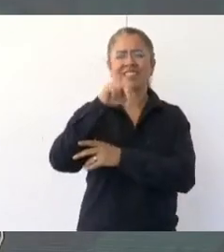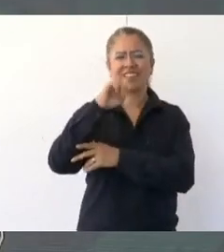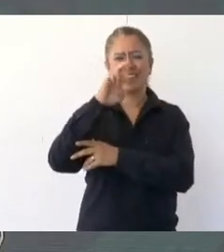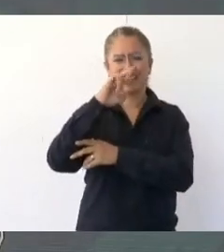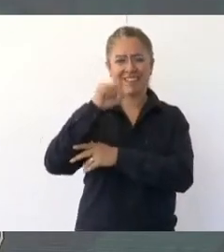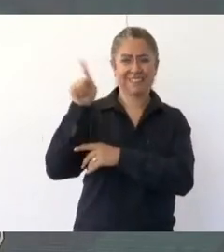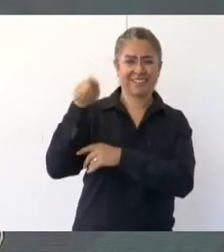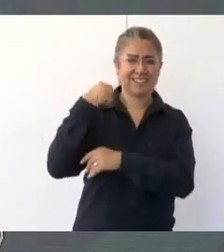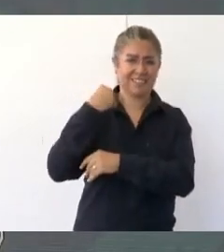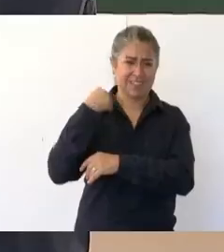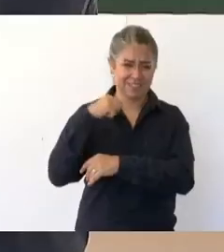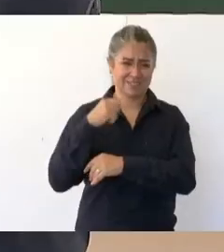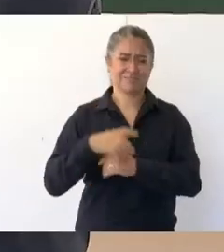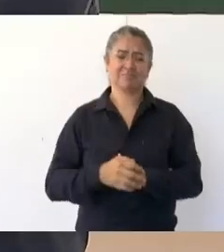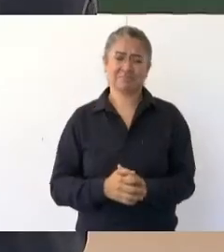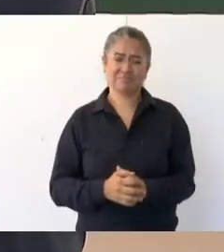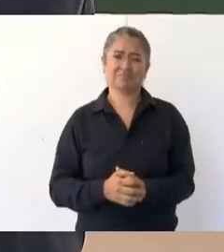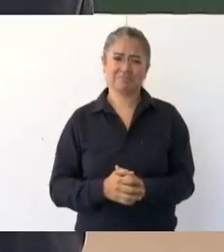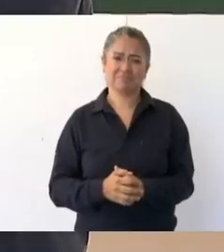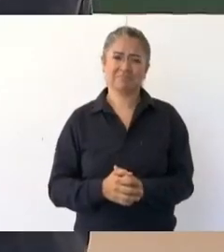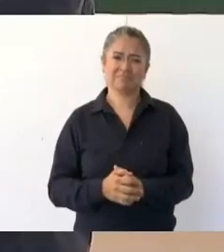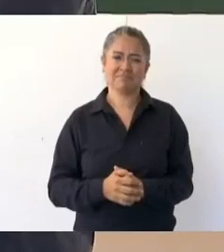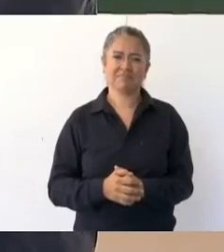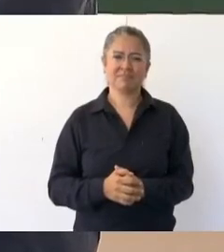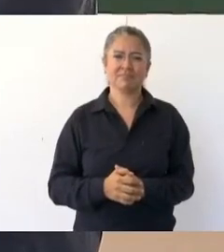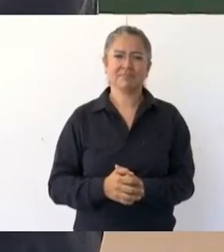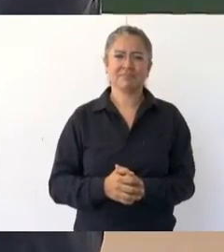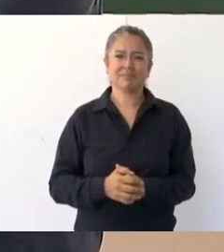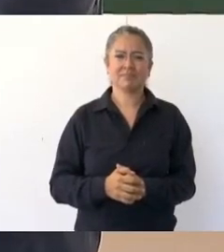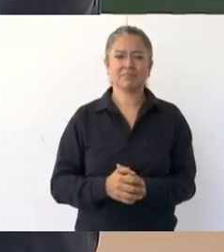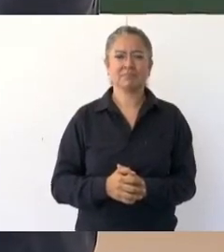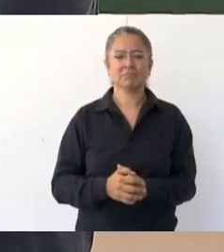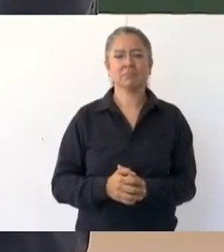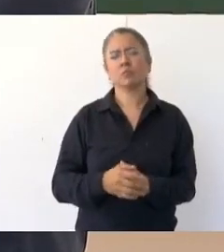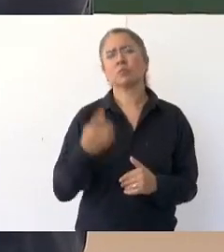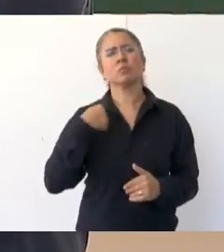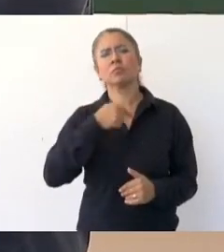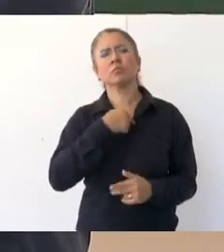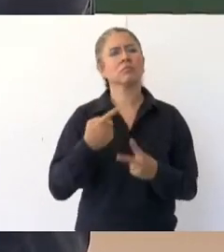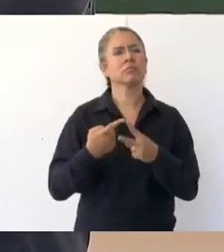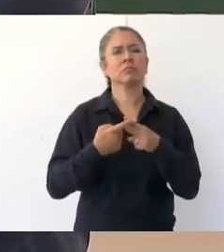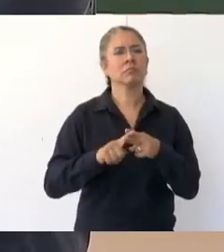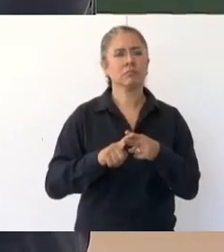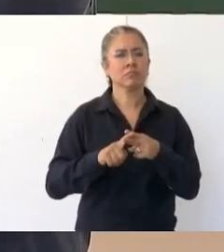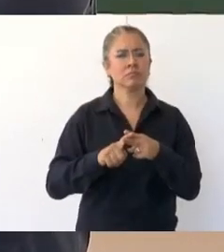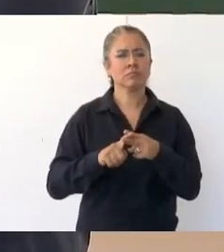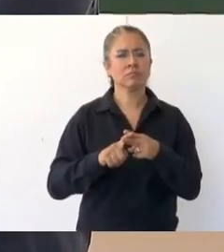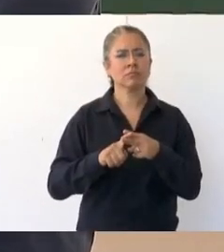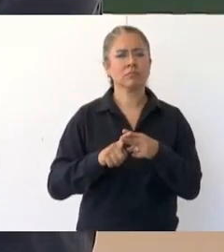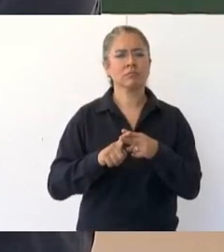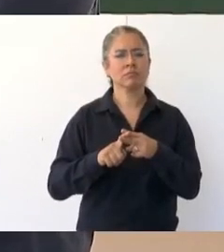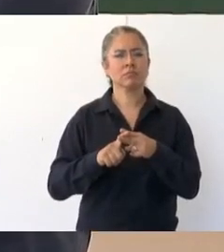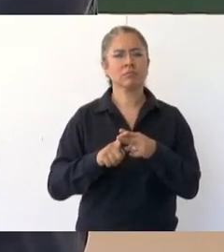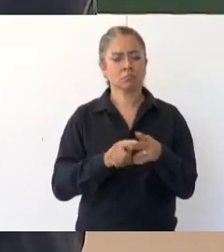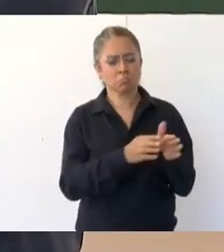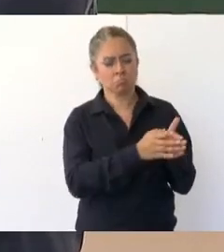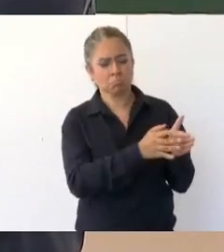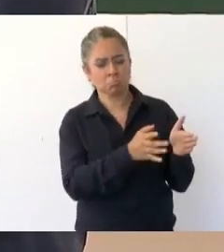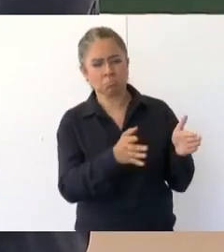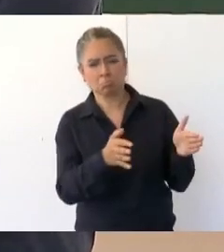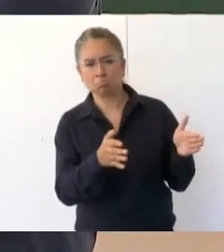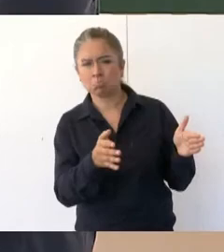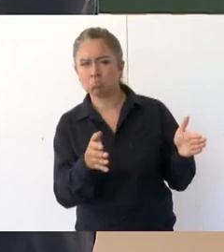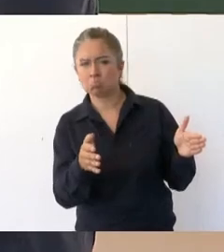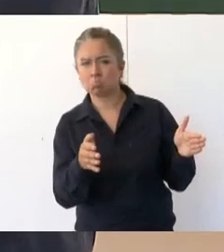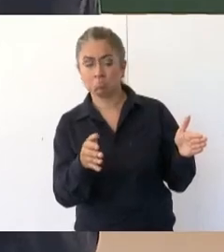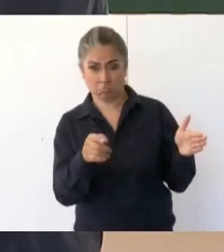Tabasco, que ya la iniciamos en su etapa no solo constructiva, sino